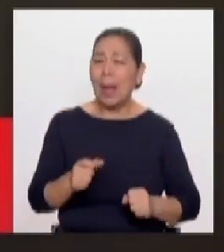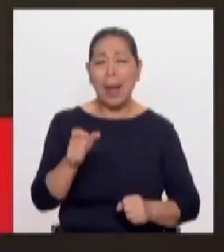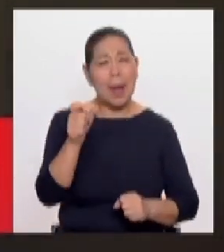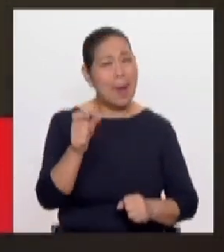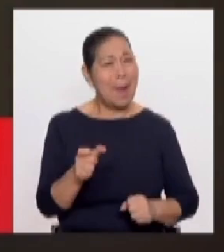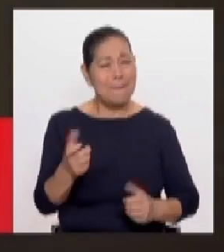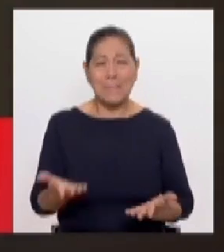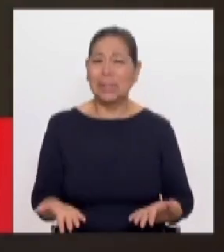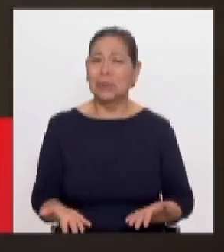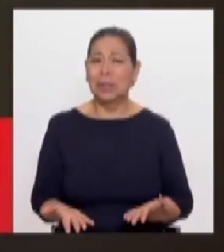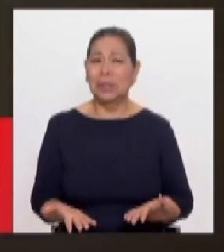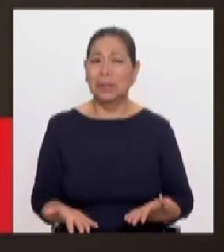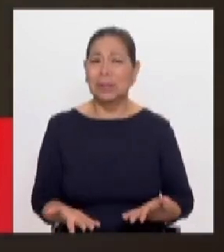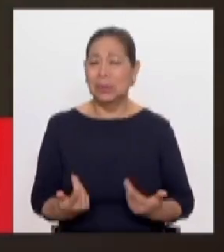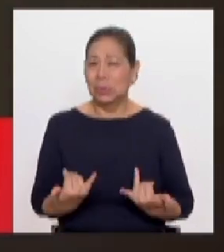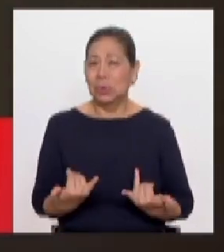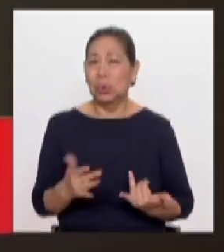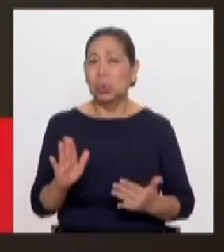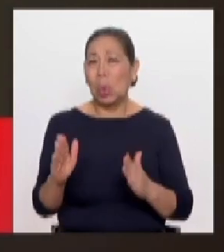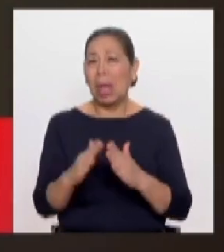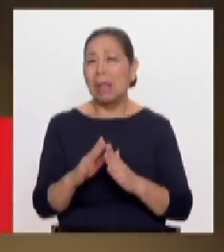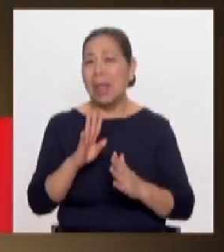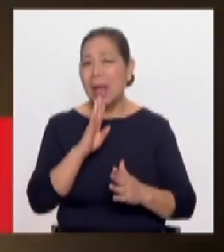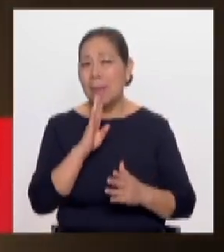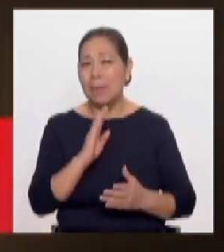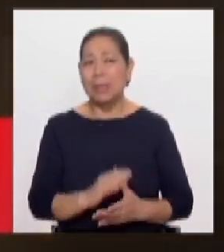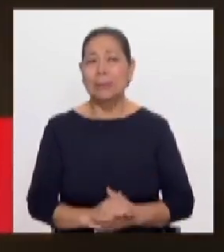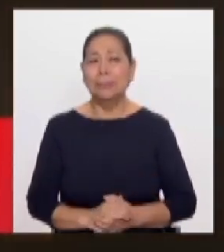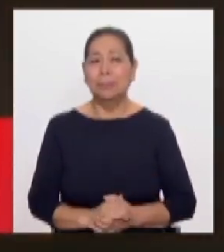personas se manifestaron desde sus hogares.